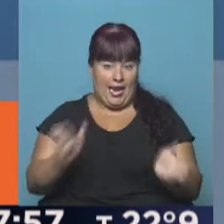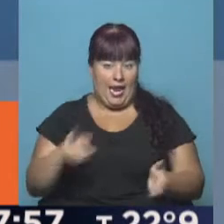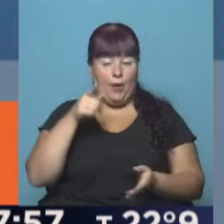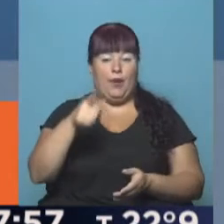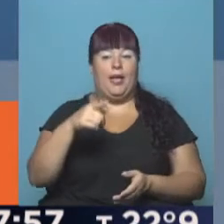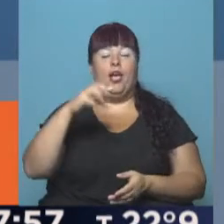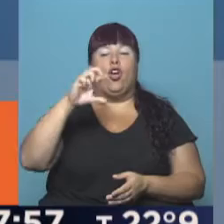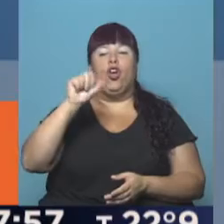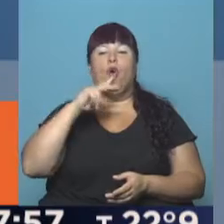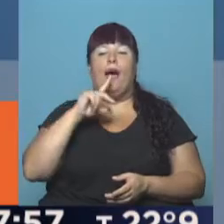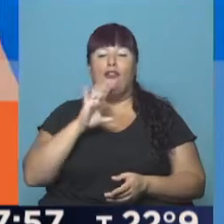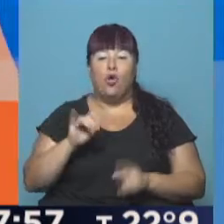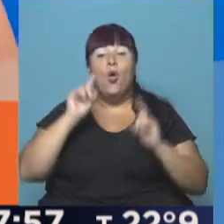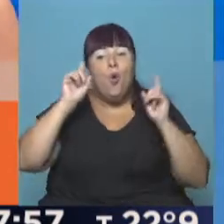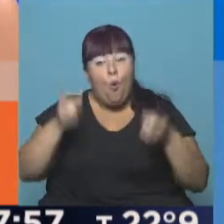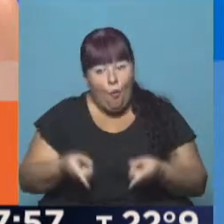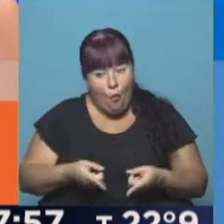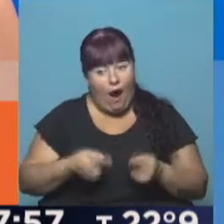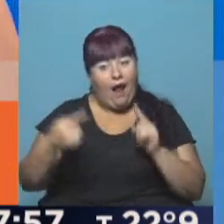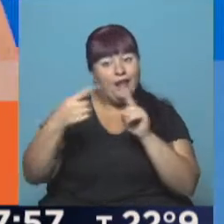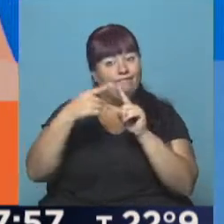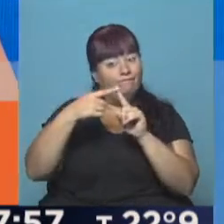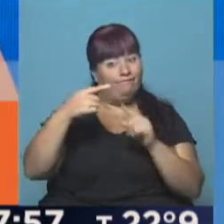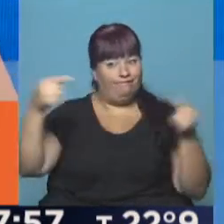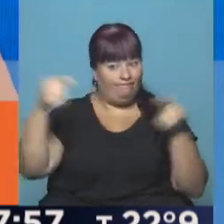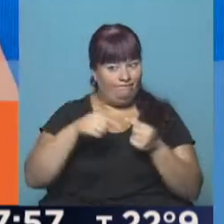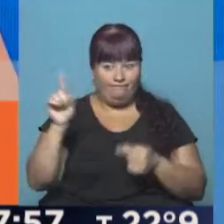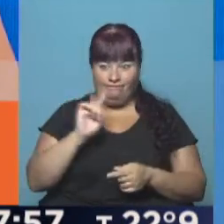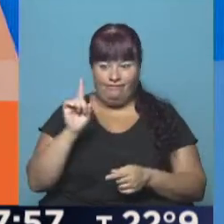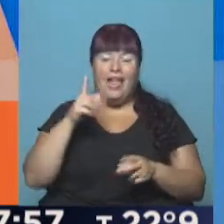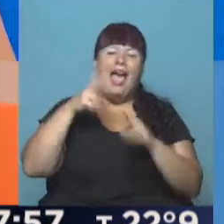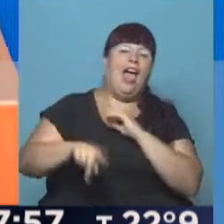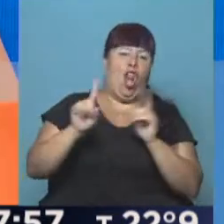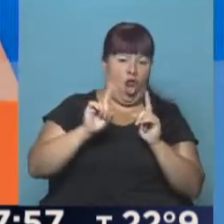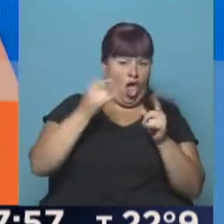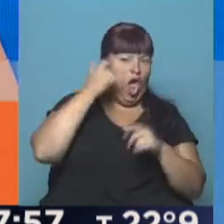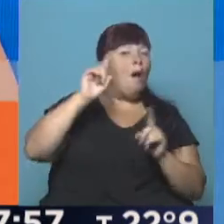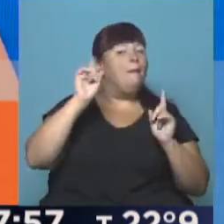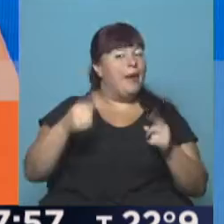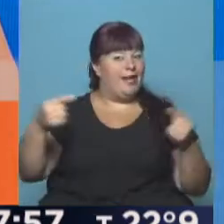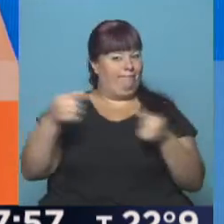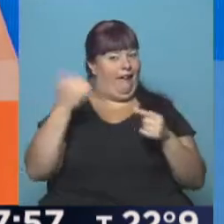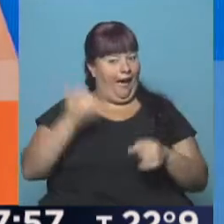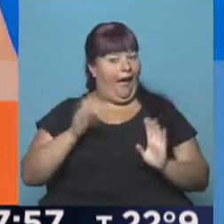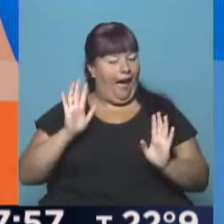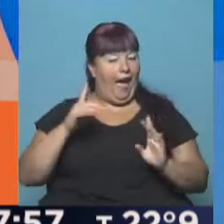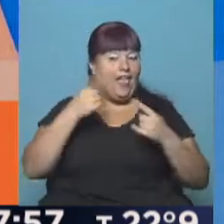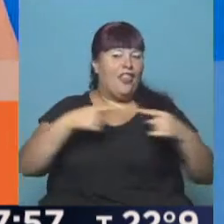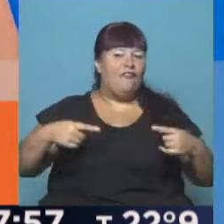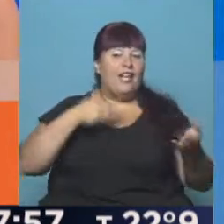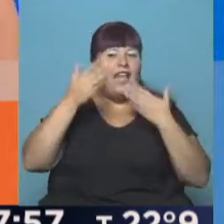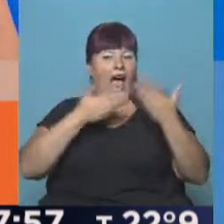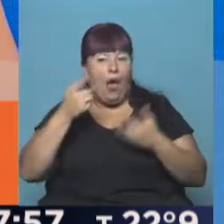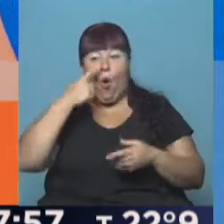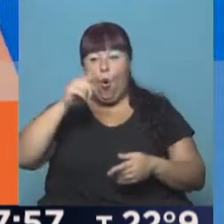de Marcelo Croatto. Aun cuando la relación diplomática, si bien no está cortada, está resentida por distintas